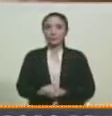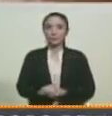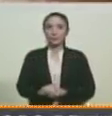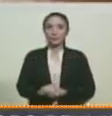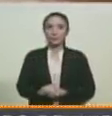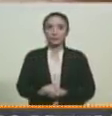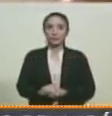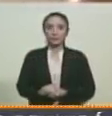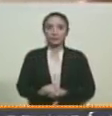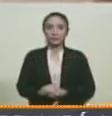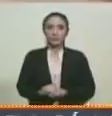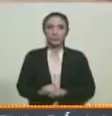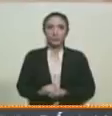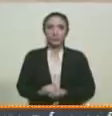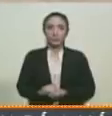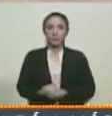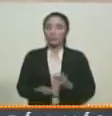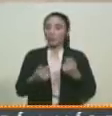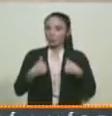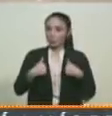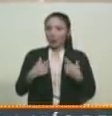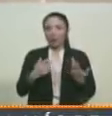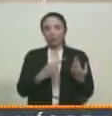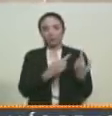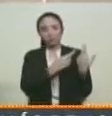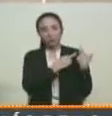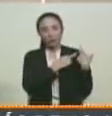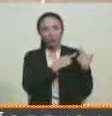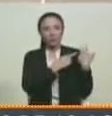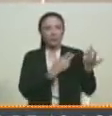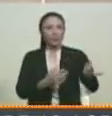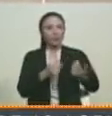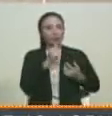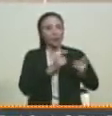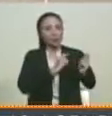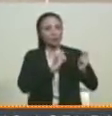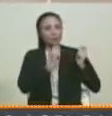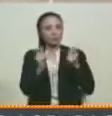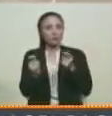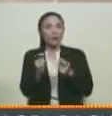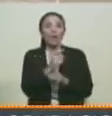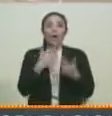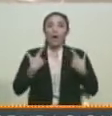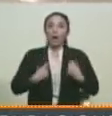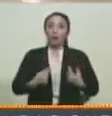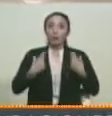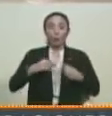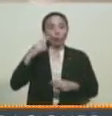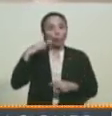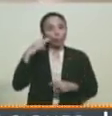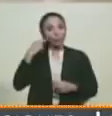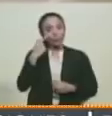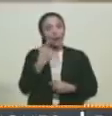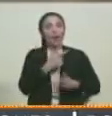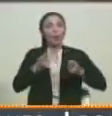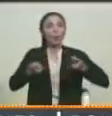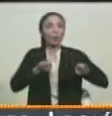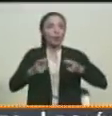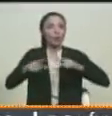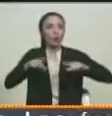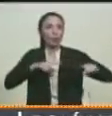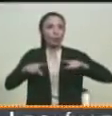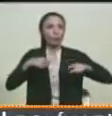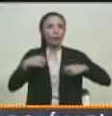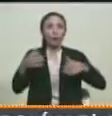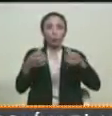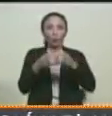Yo encargaría, con el permiso de ustedes, al profesor Aristóbulos Turis como coordinador